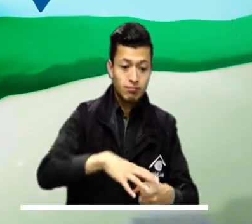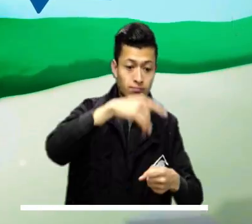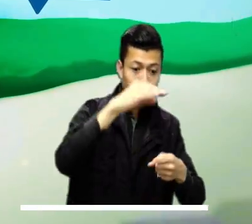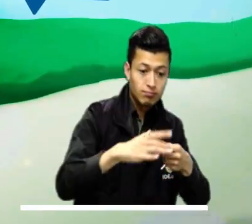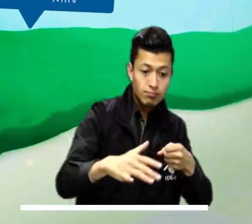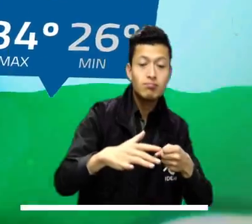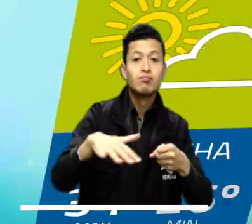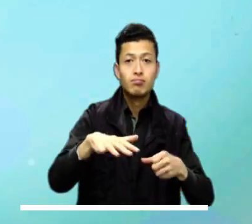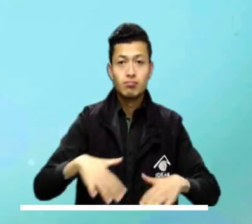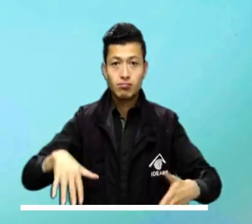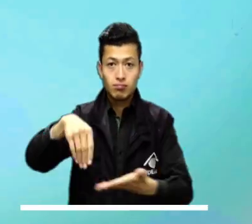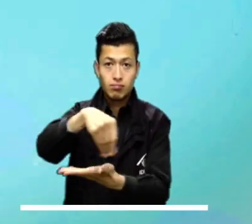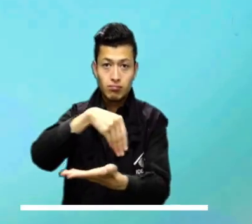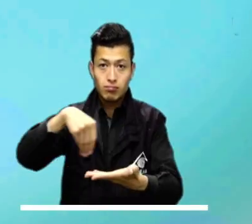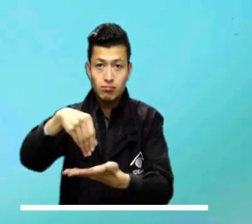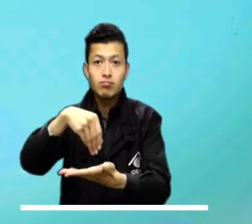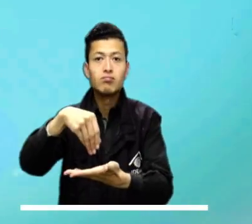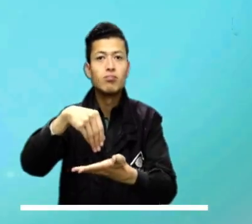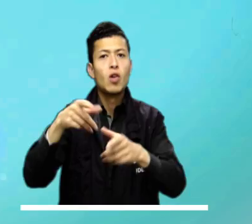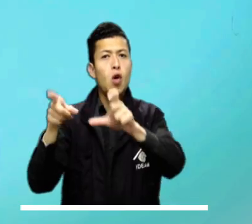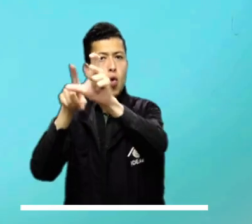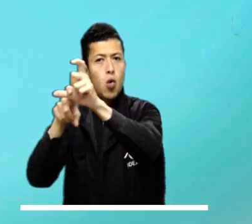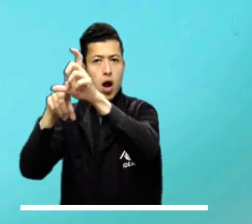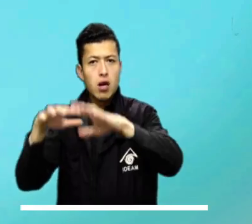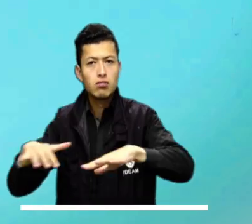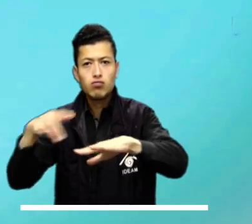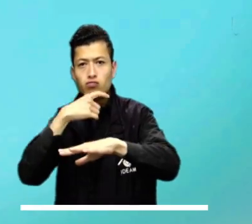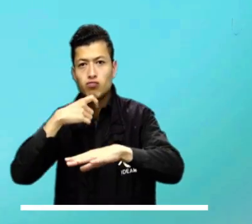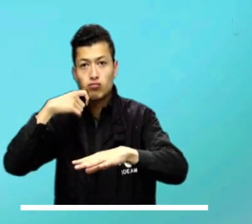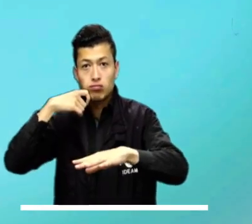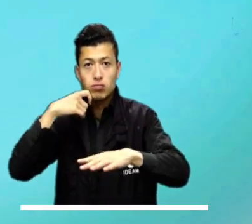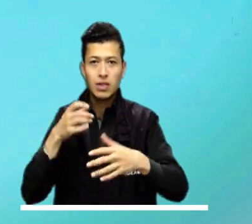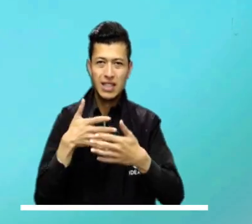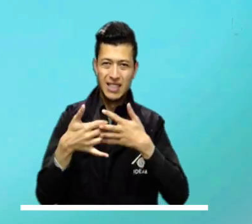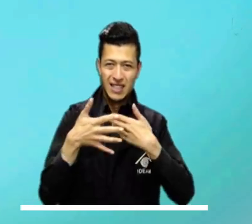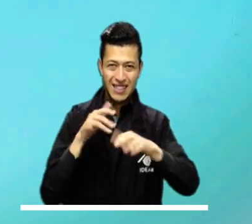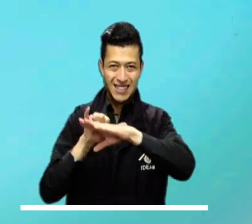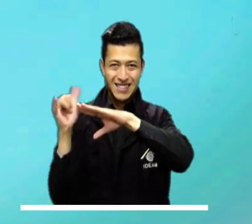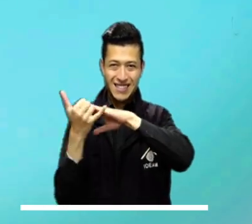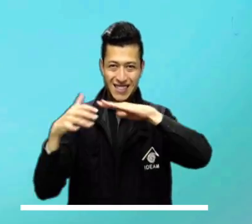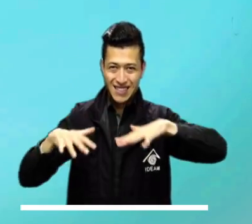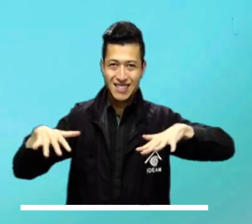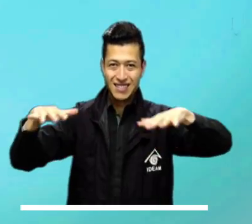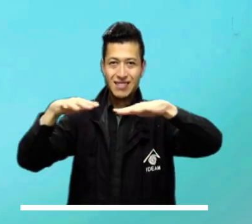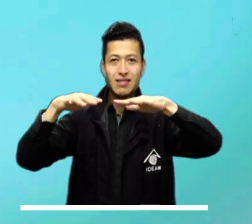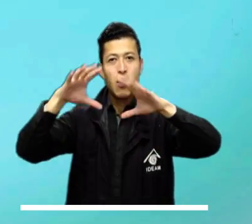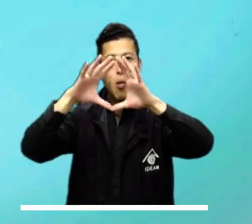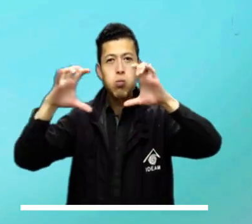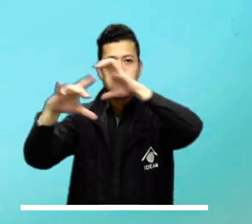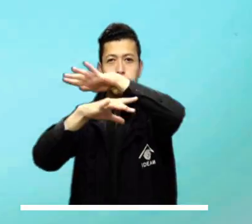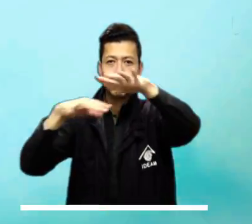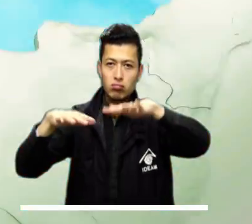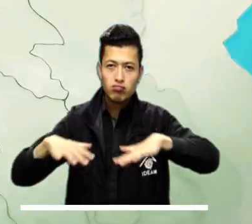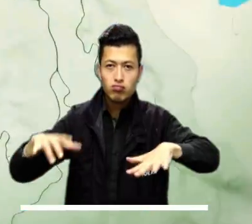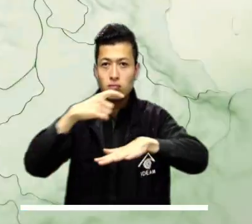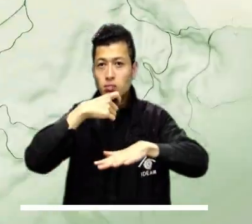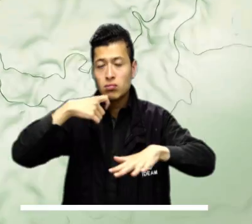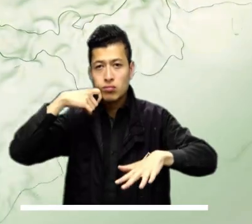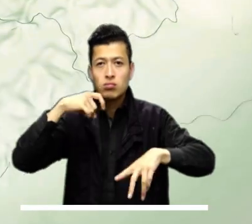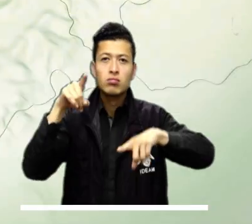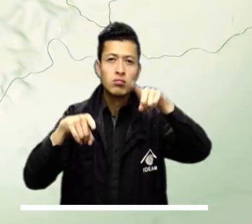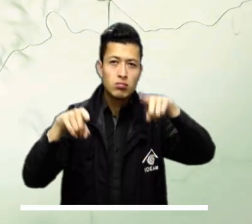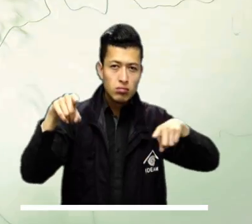Guajira. En San Andrés y Providencia, nubosidad variable y tiempo seco. No se descartan lluvias ligeras y